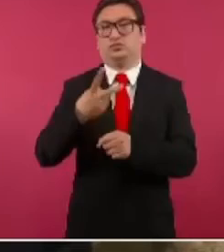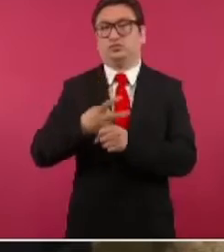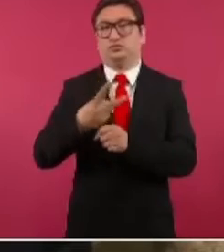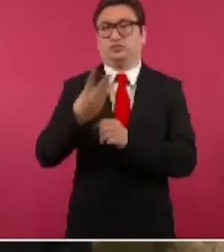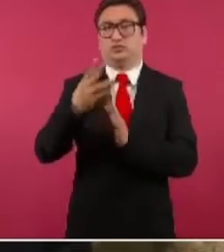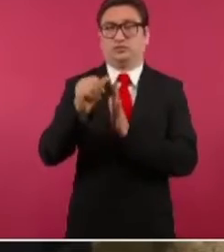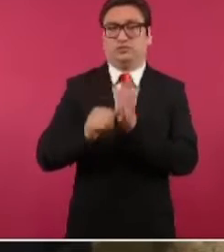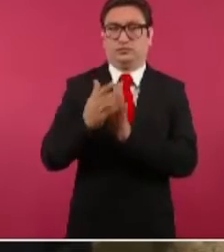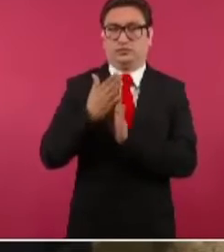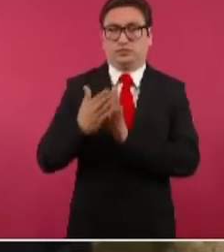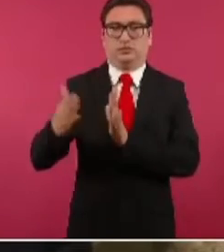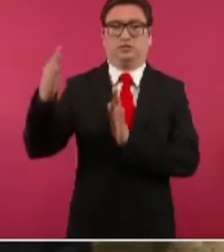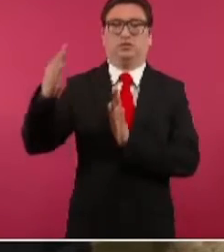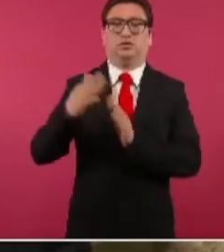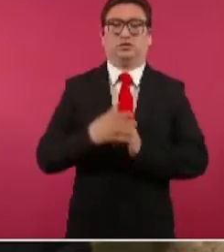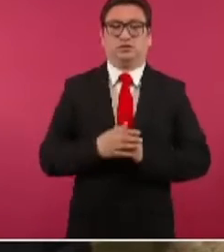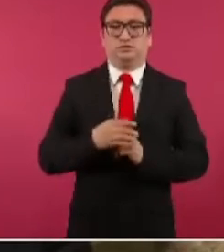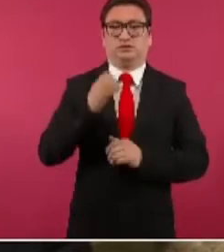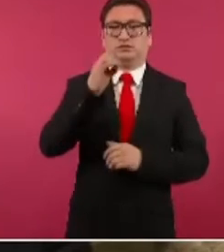trimestre es